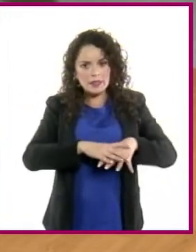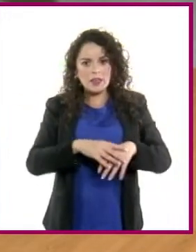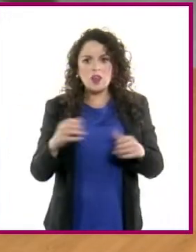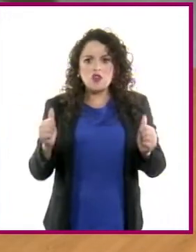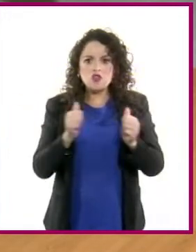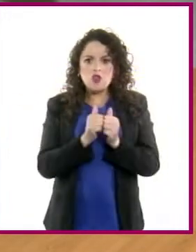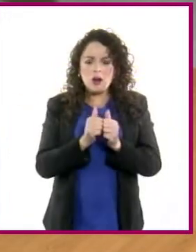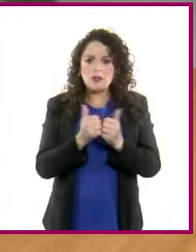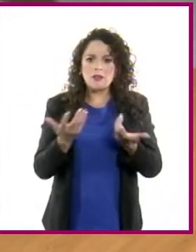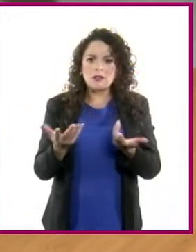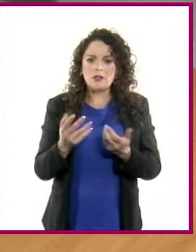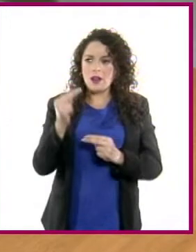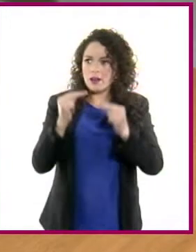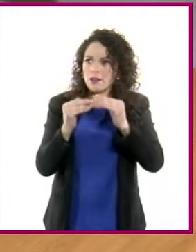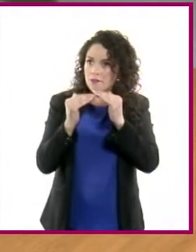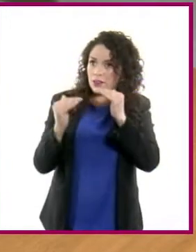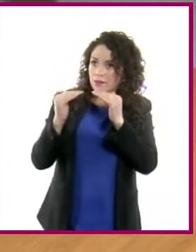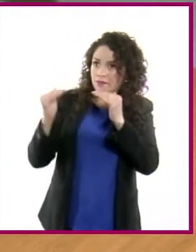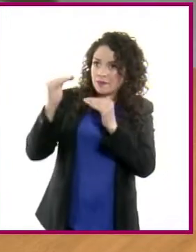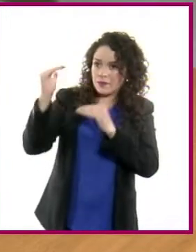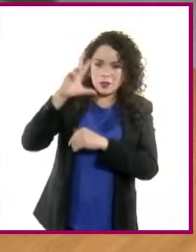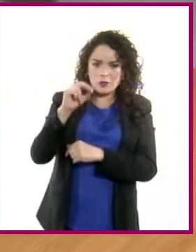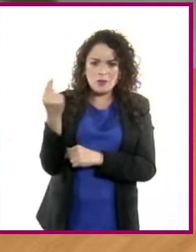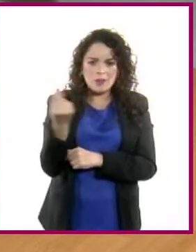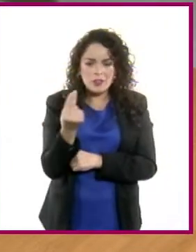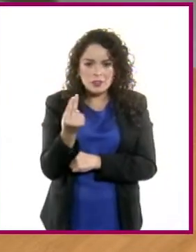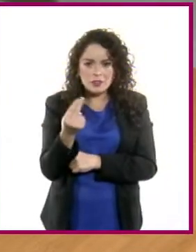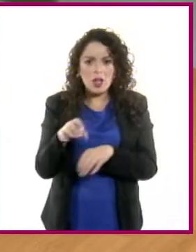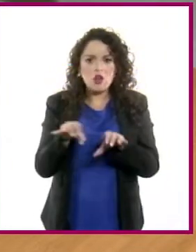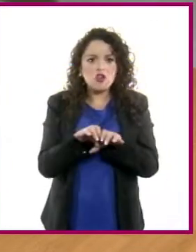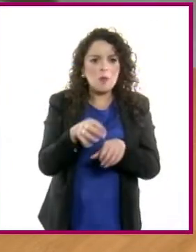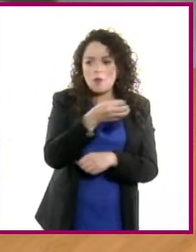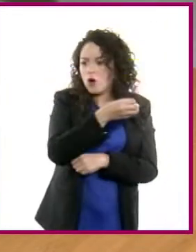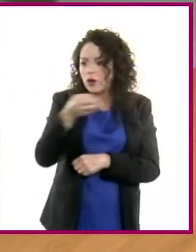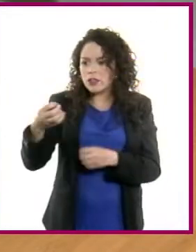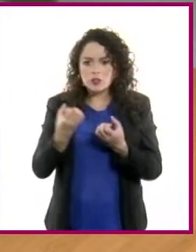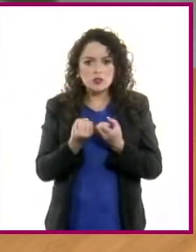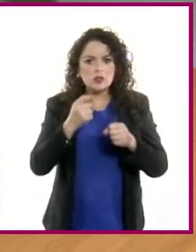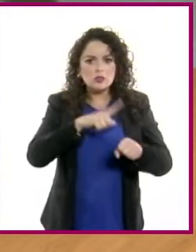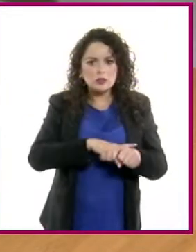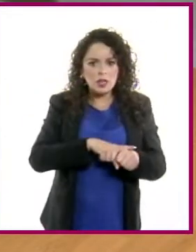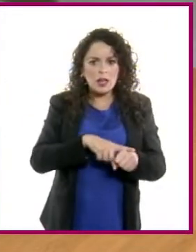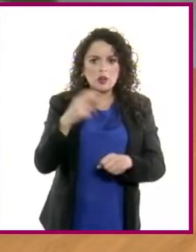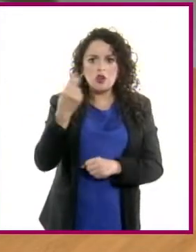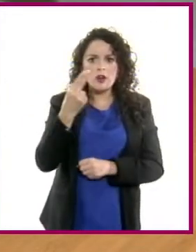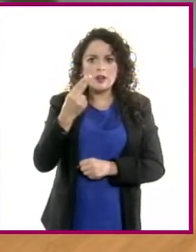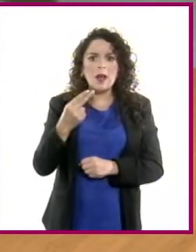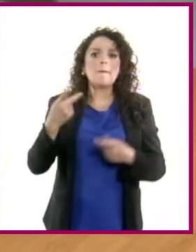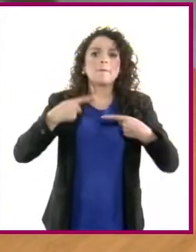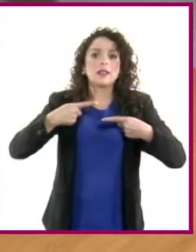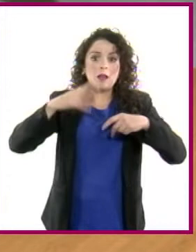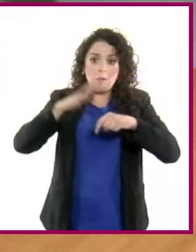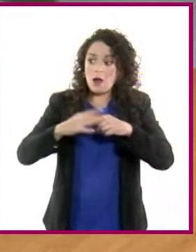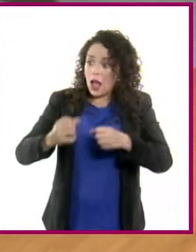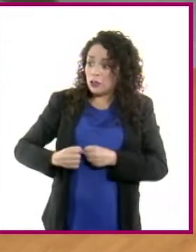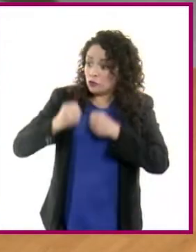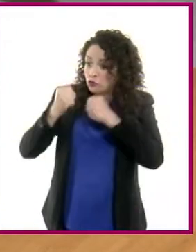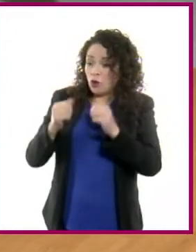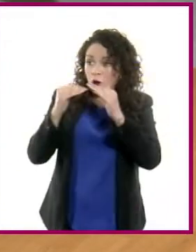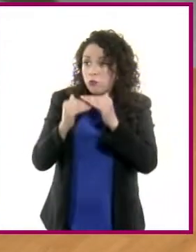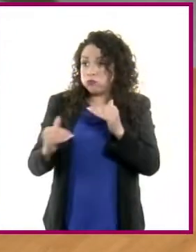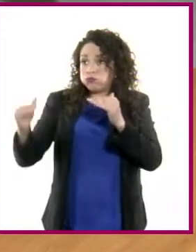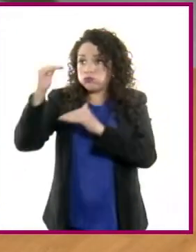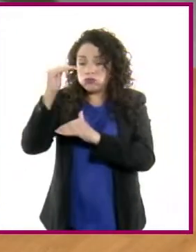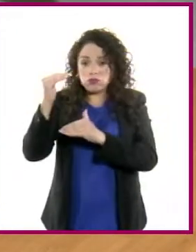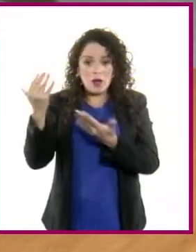jerarquías violentas, donde el orden social no dependa de que nadie ejerza un poder mayor al de los otros de manera